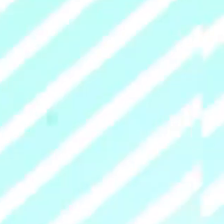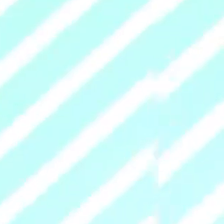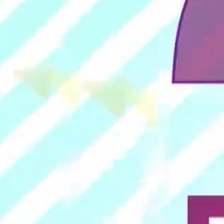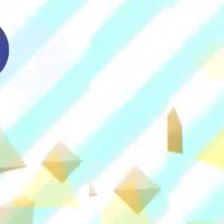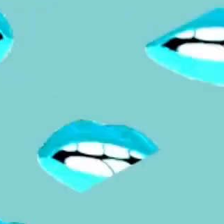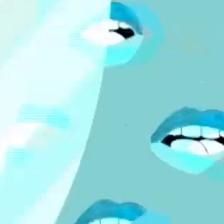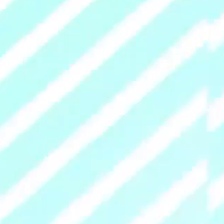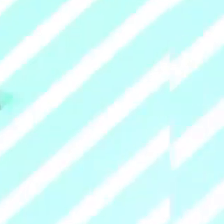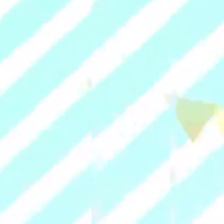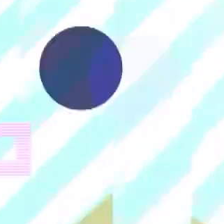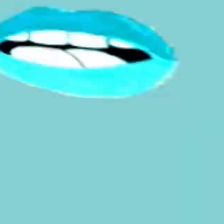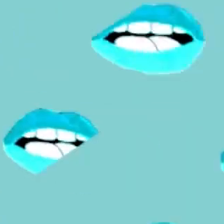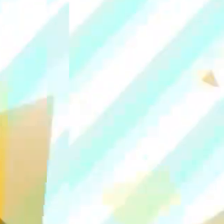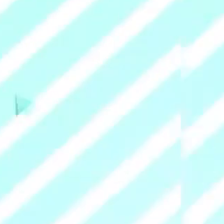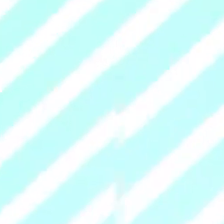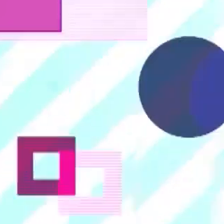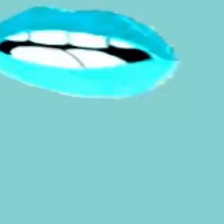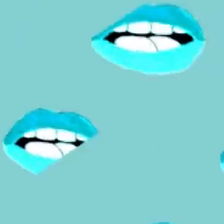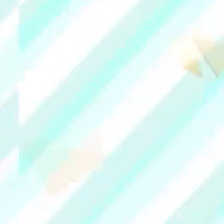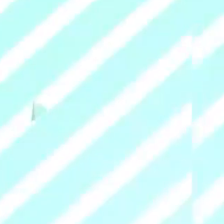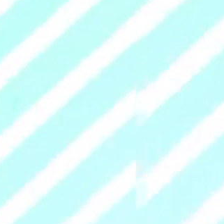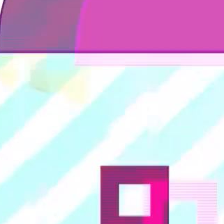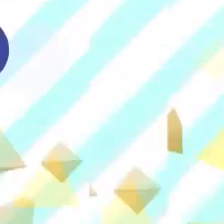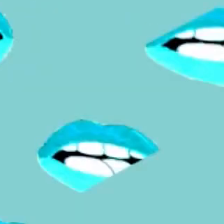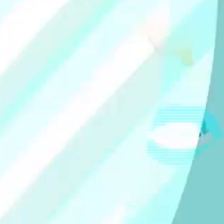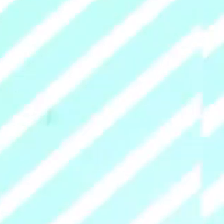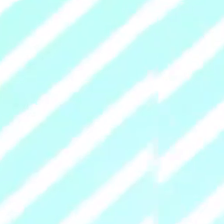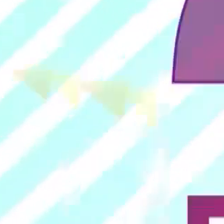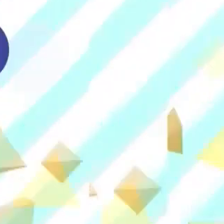y soledad, cementerio de Alvear, en su tumba hay flores, vela y placas de metal.